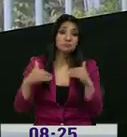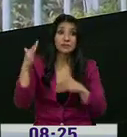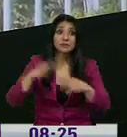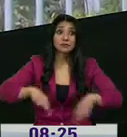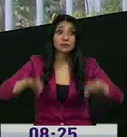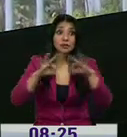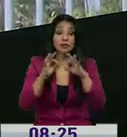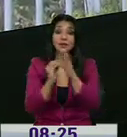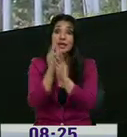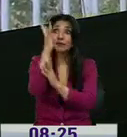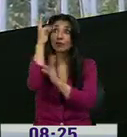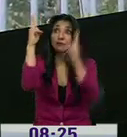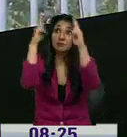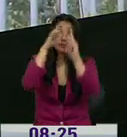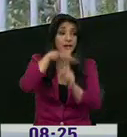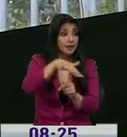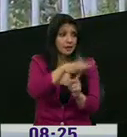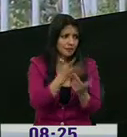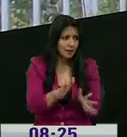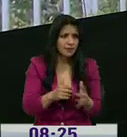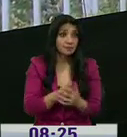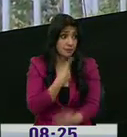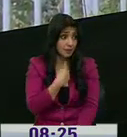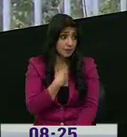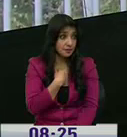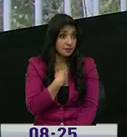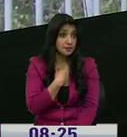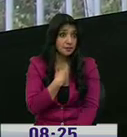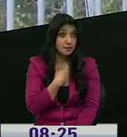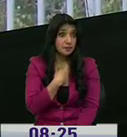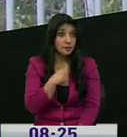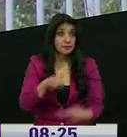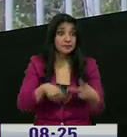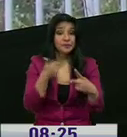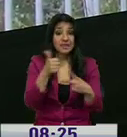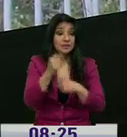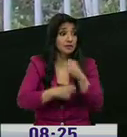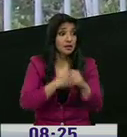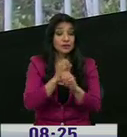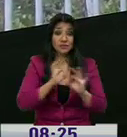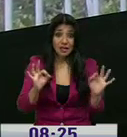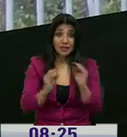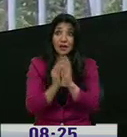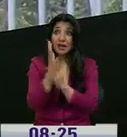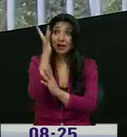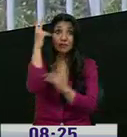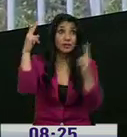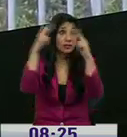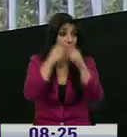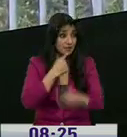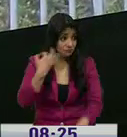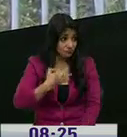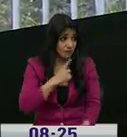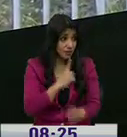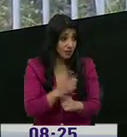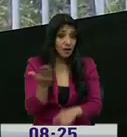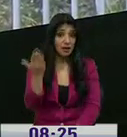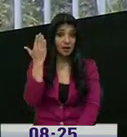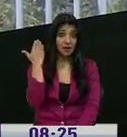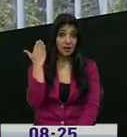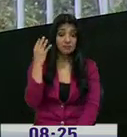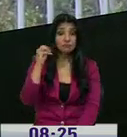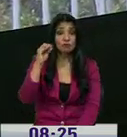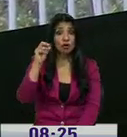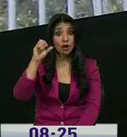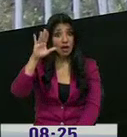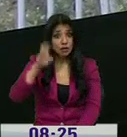importante es podar árboles y no los parques. Es lo que está diciendo. Y que en 10 años no se ha podado árboles. Uh-huh. Él está seguro que la administración de Moncayo,